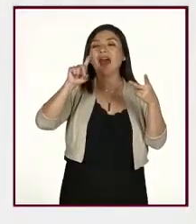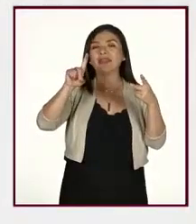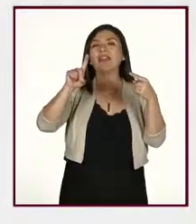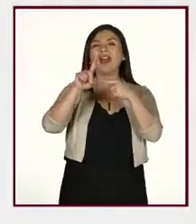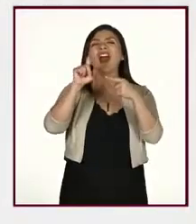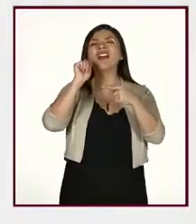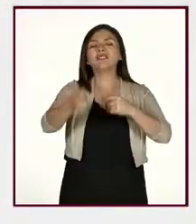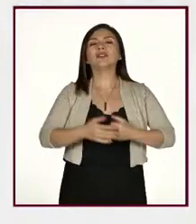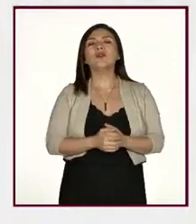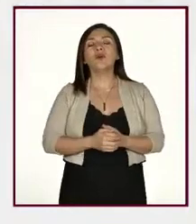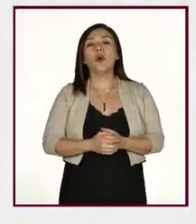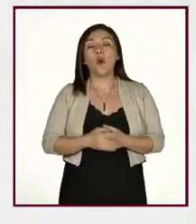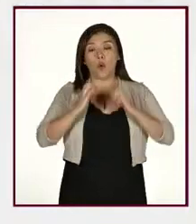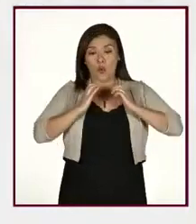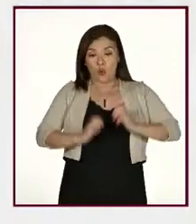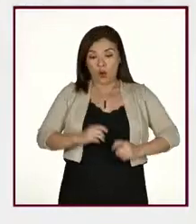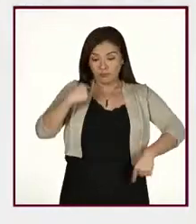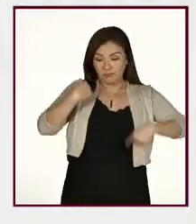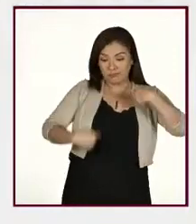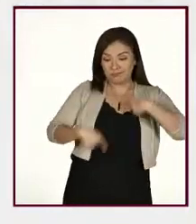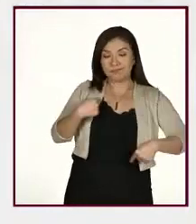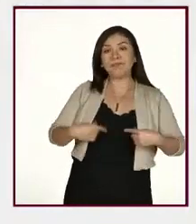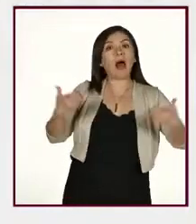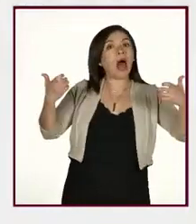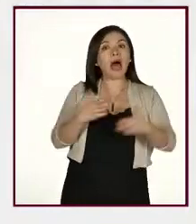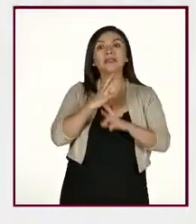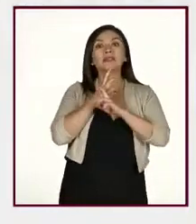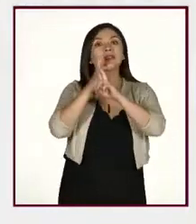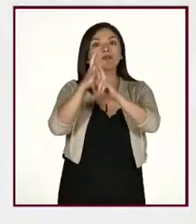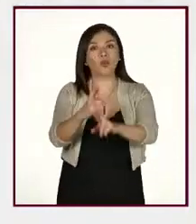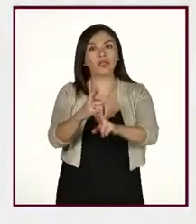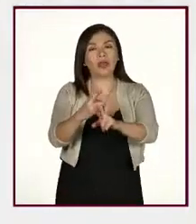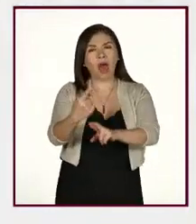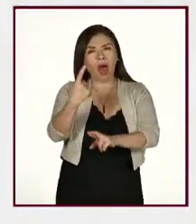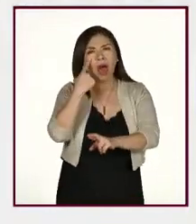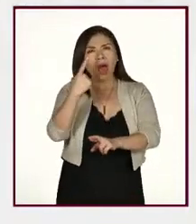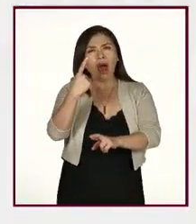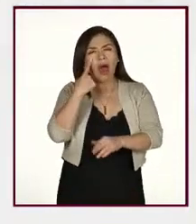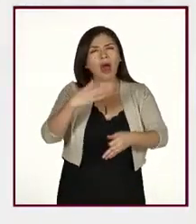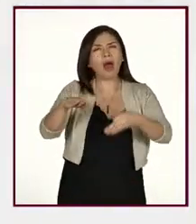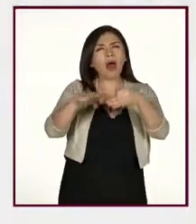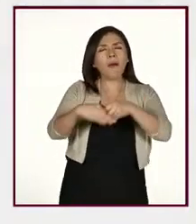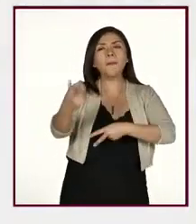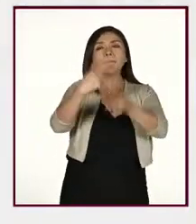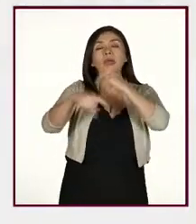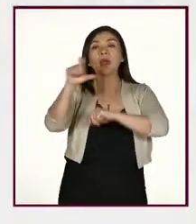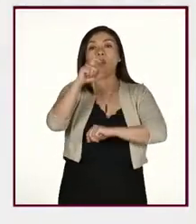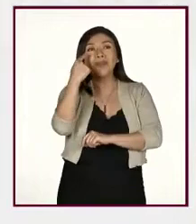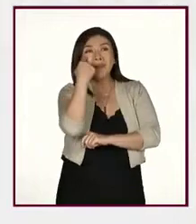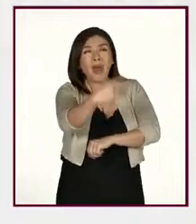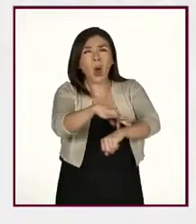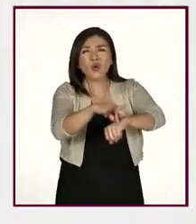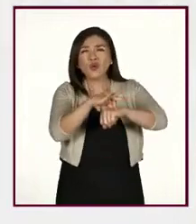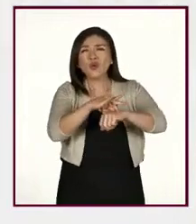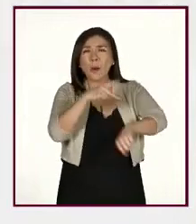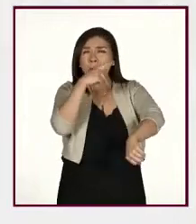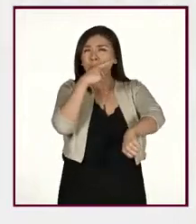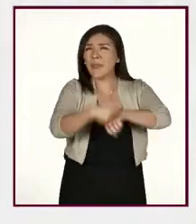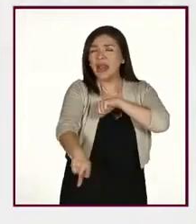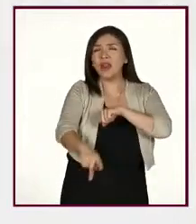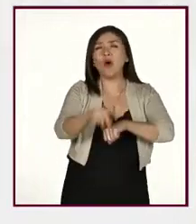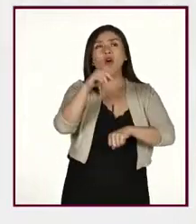una respuesta del organismo que vamos a estar presentando y va a estar apareciendo cuando existe un peligro real o